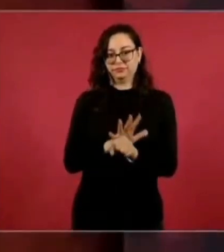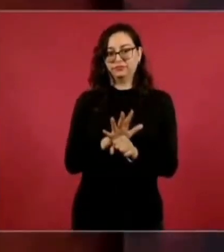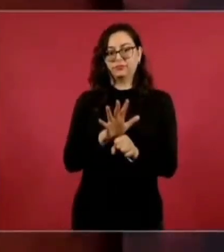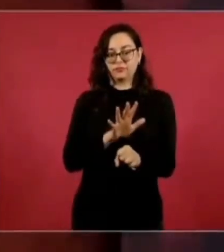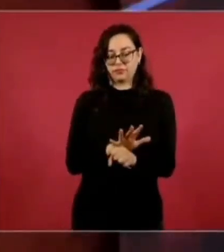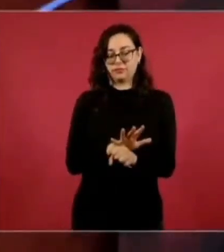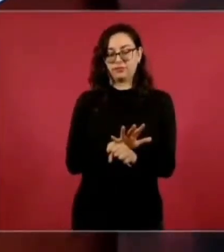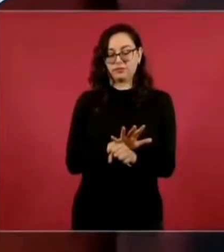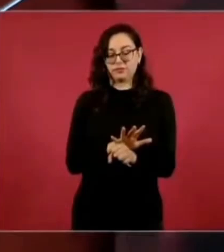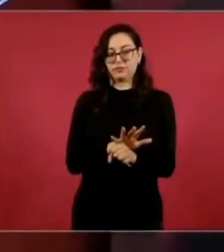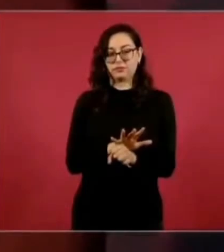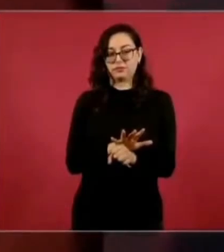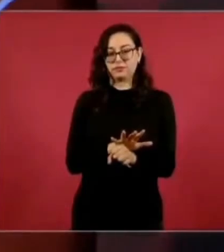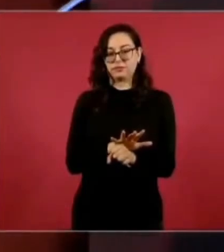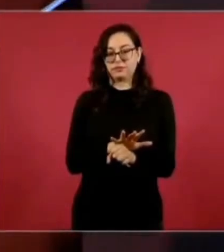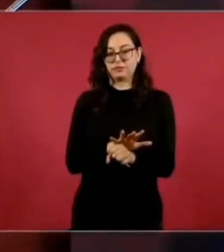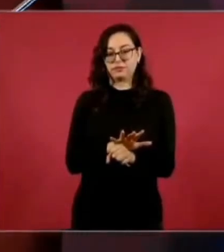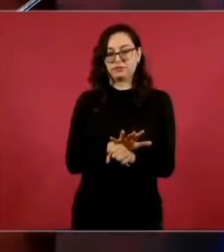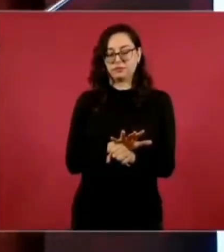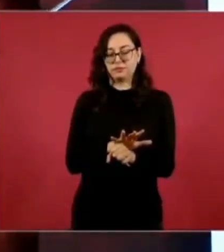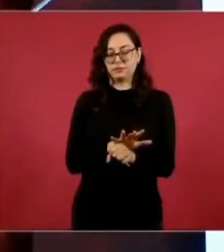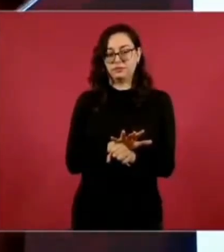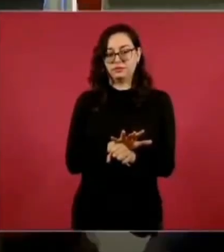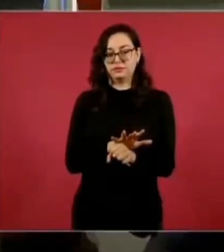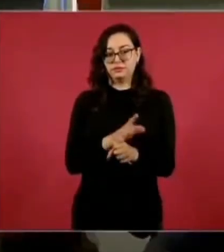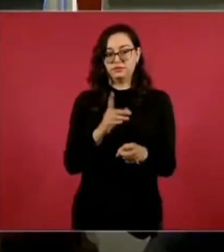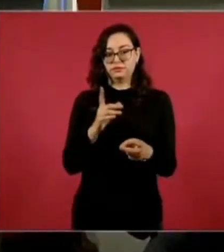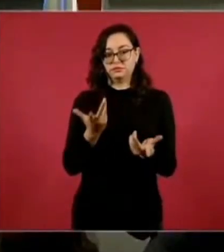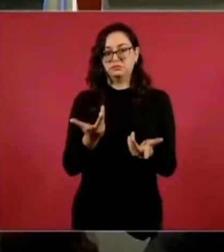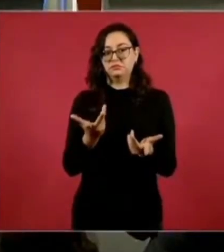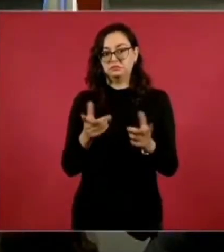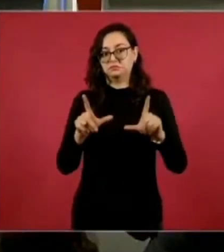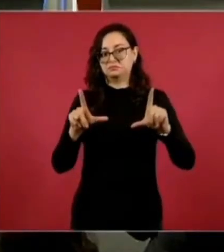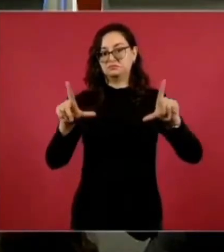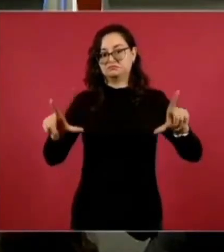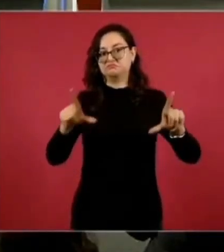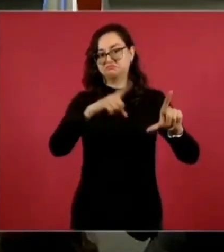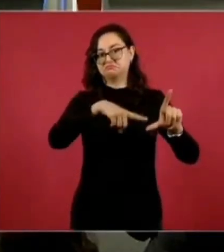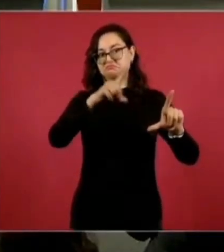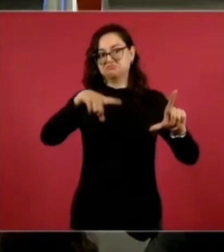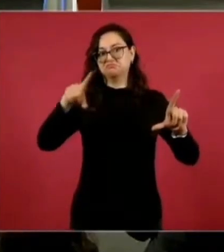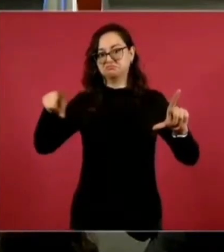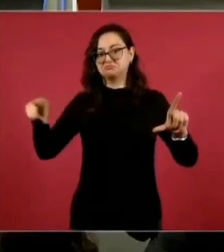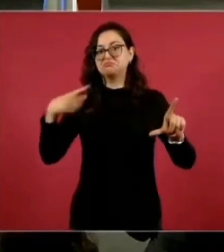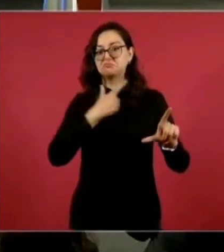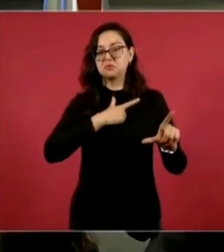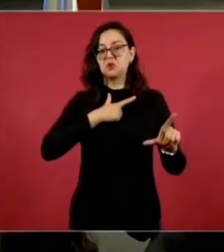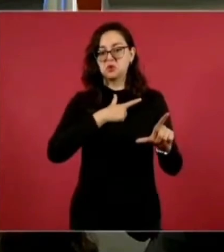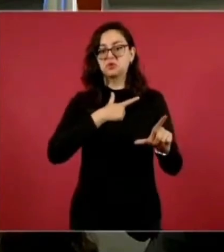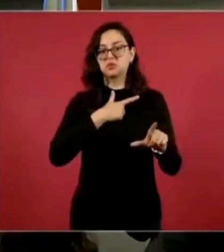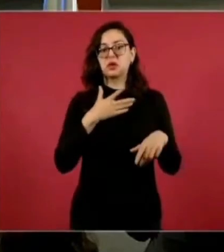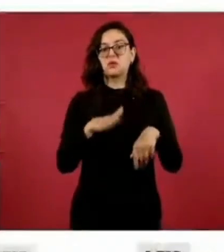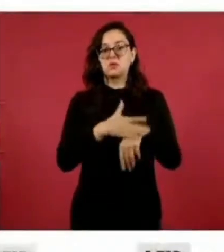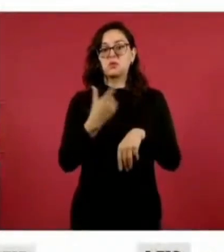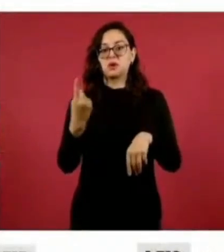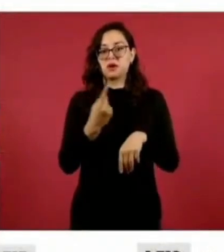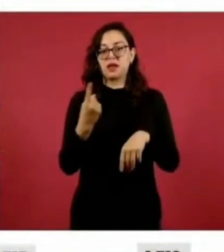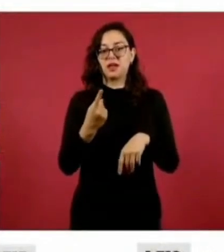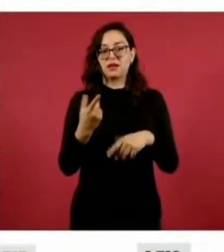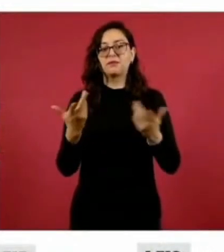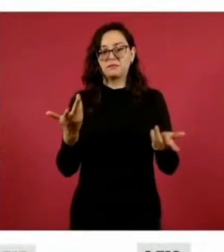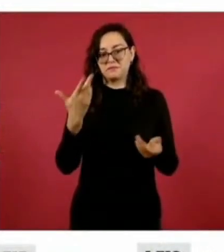la autosuficiencia. Y miren esta gráfica que es muy bonita. Aquí hablamos de lo que